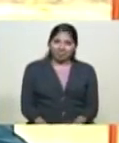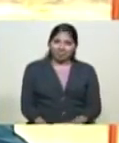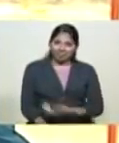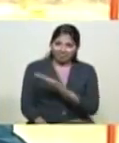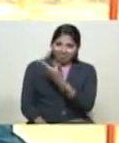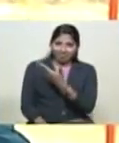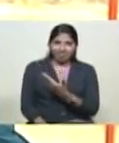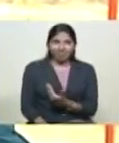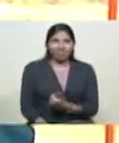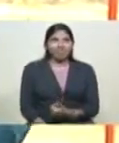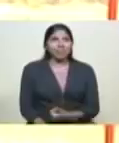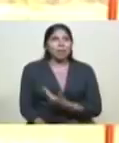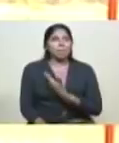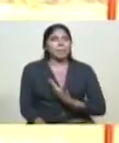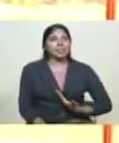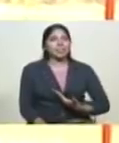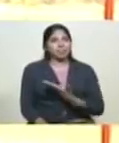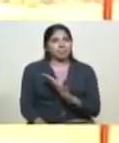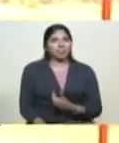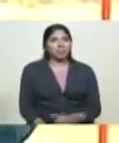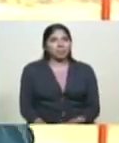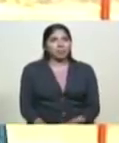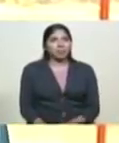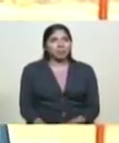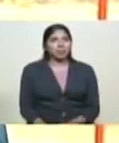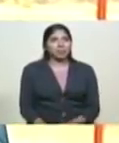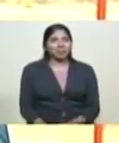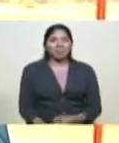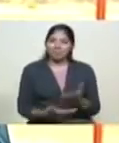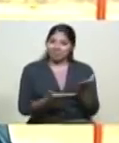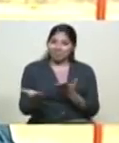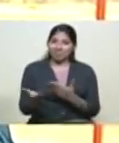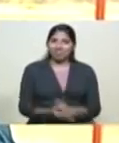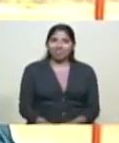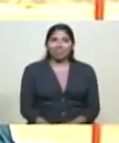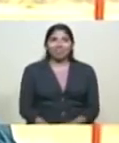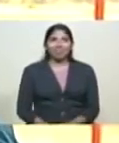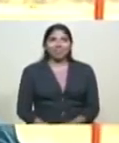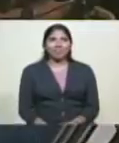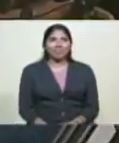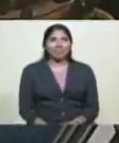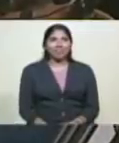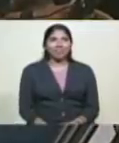Xi Jinping. Adelante, Chen Teng, bienvenido. Ni hao.